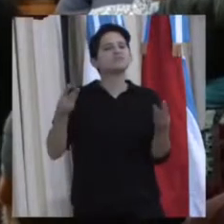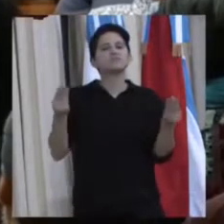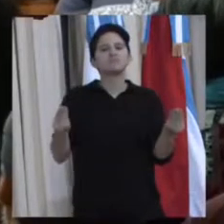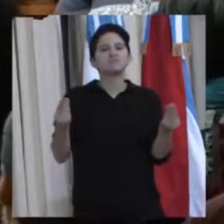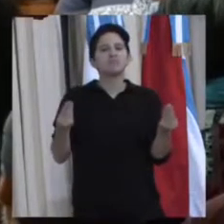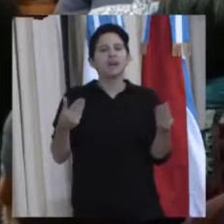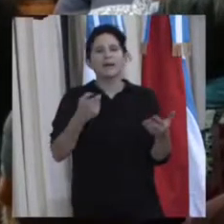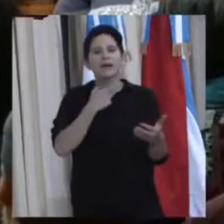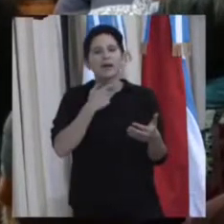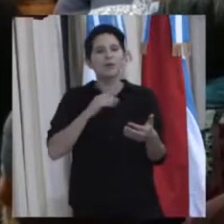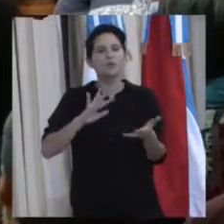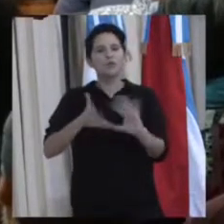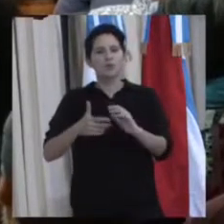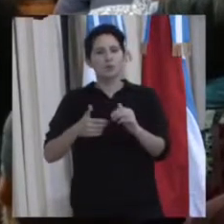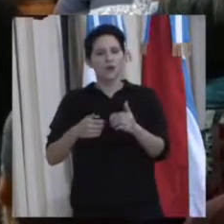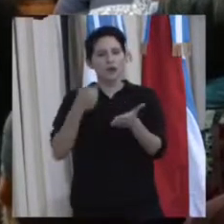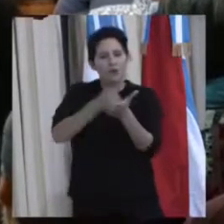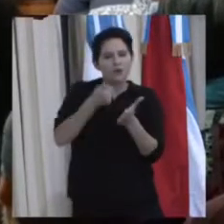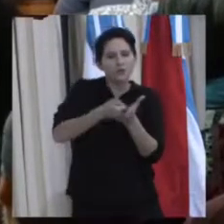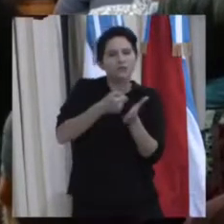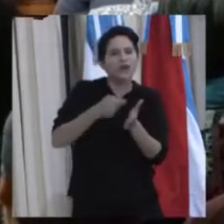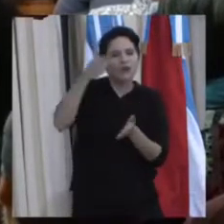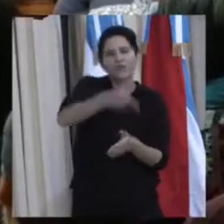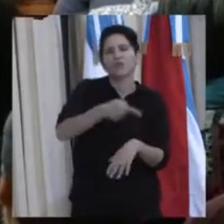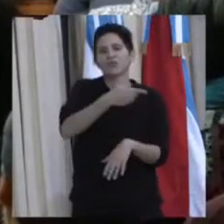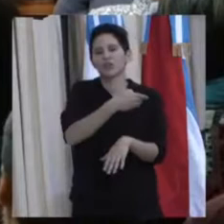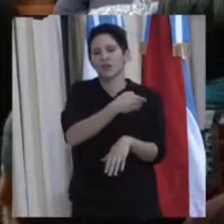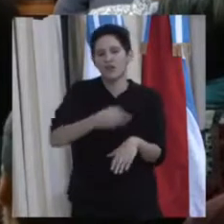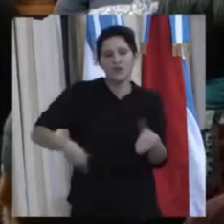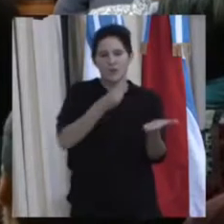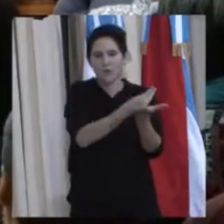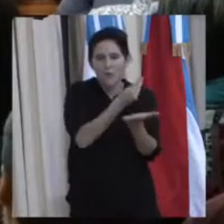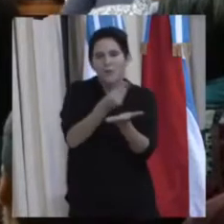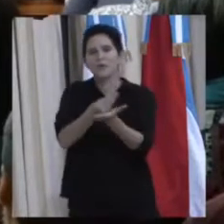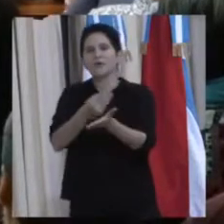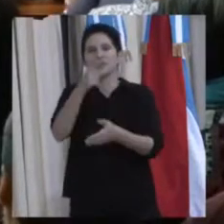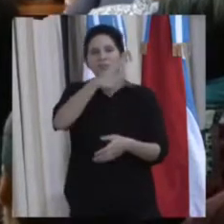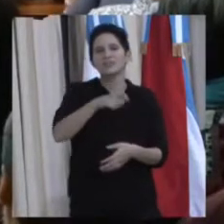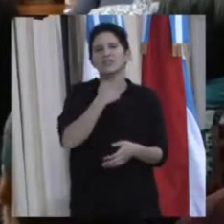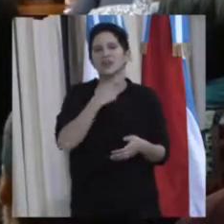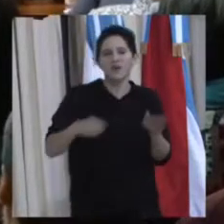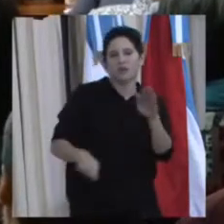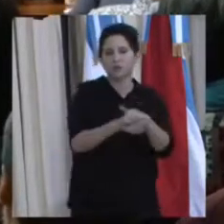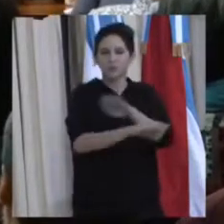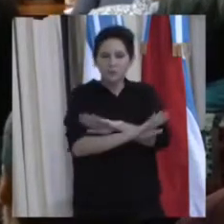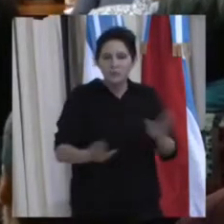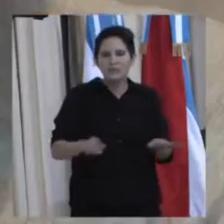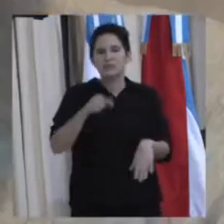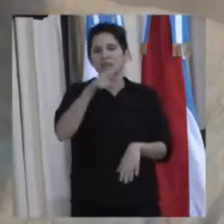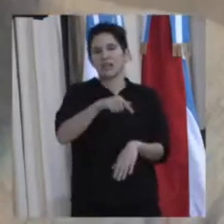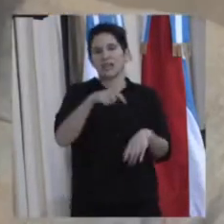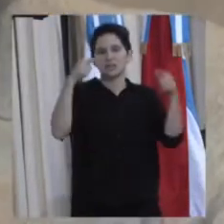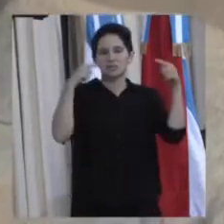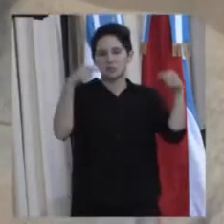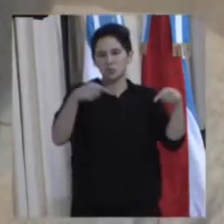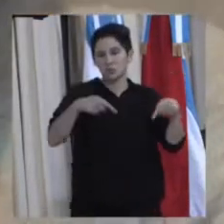venir a enfrentar a los gobernantes usurpadores y regresivos, que venían a luchar contra la corrupción de las instituciones